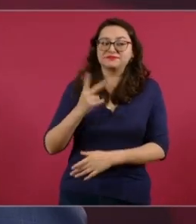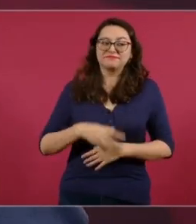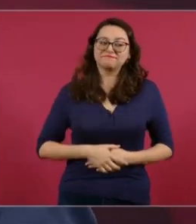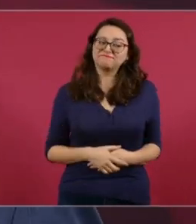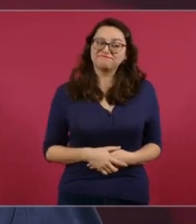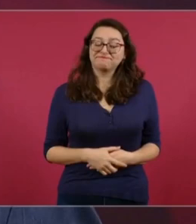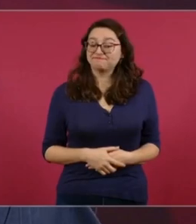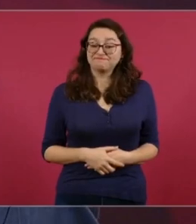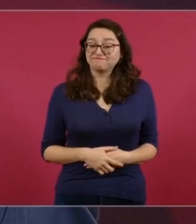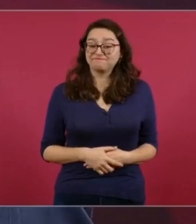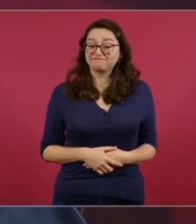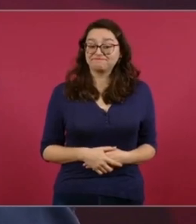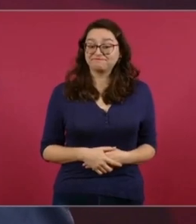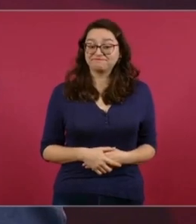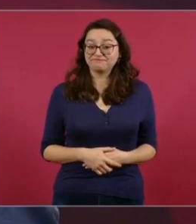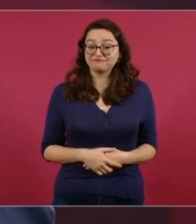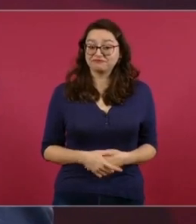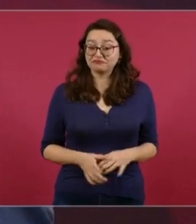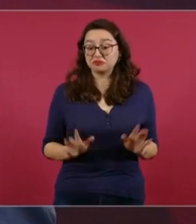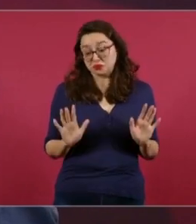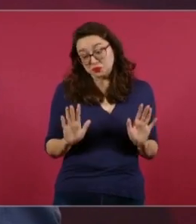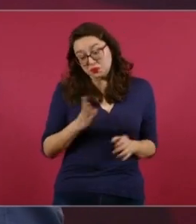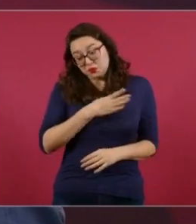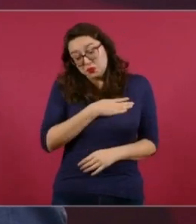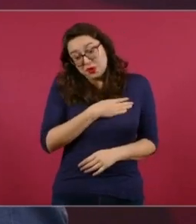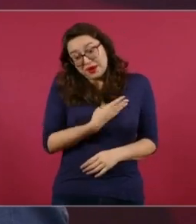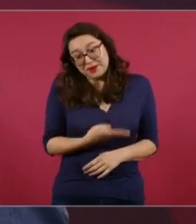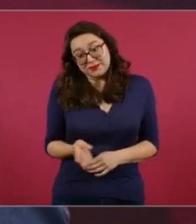Está bien, ¿no?, que